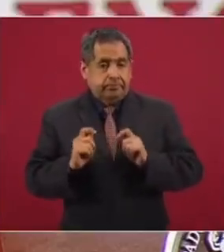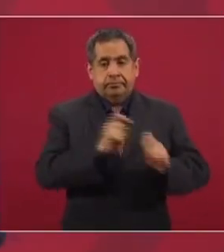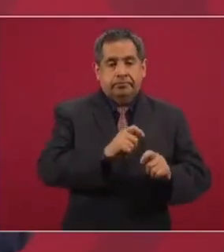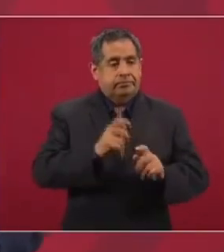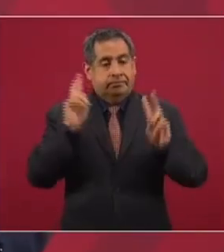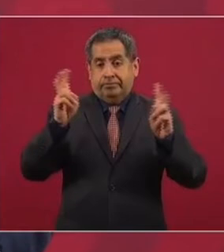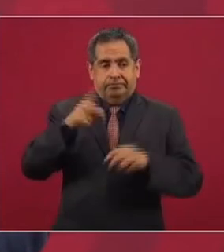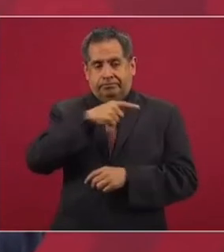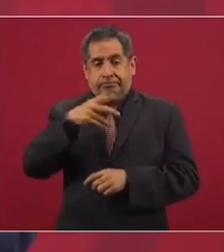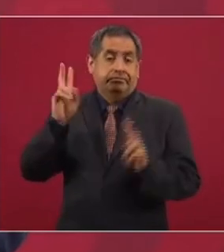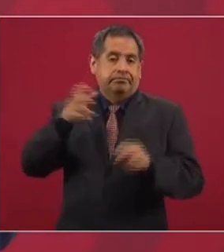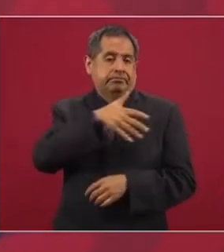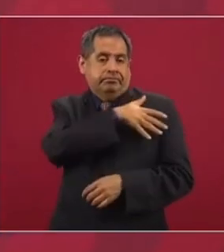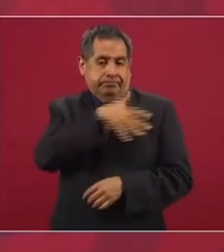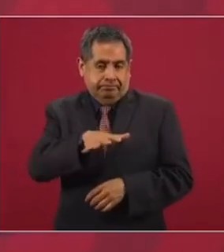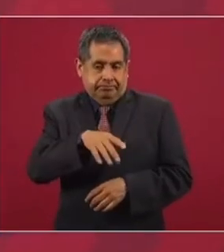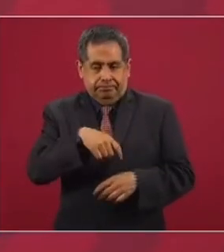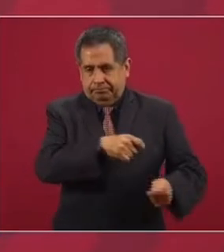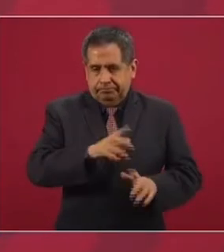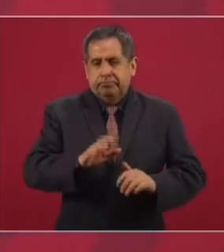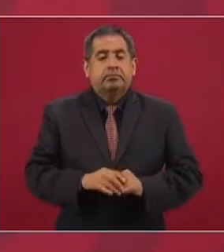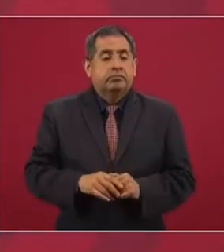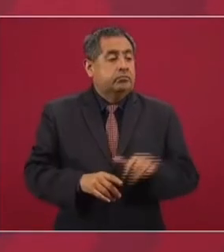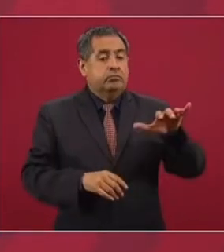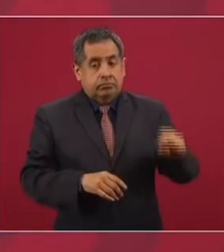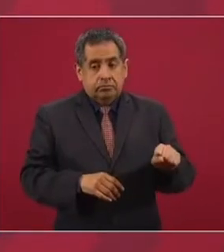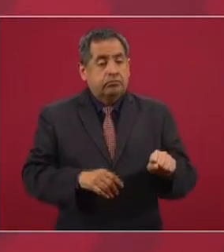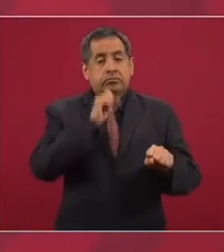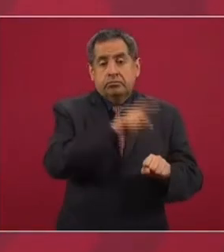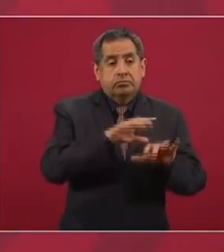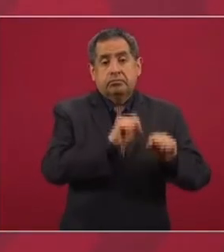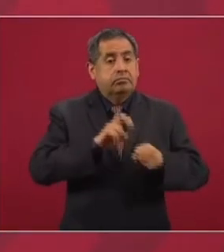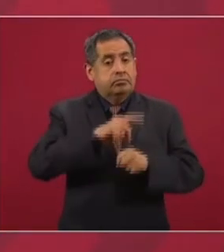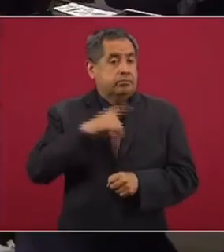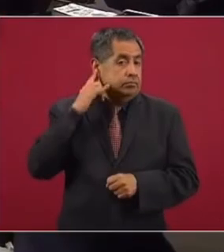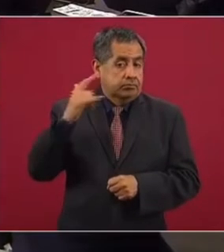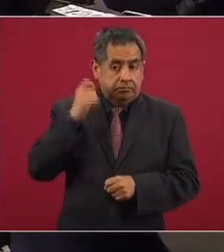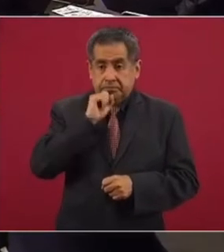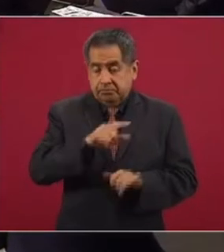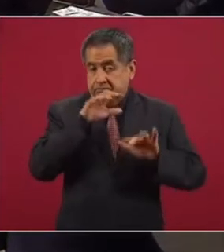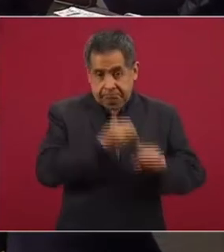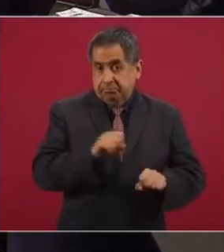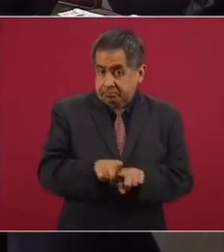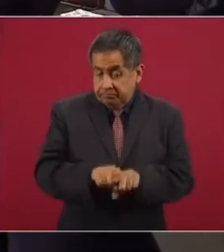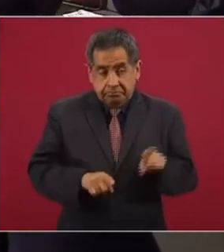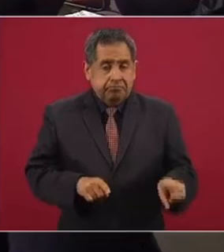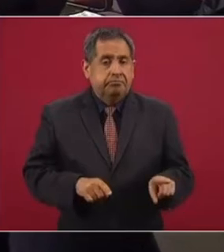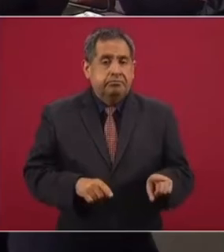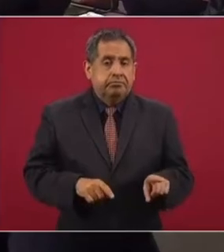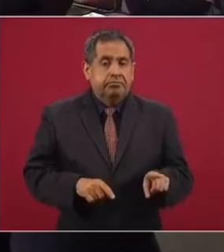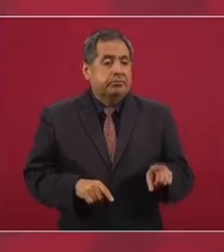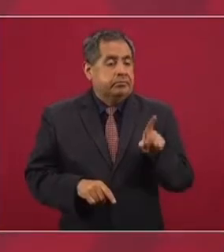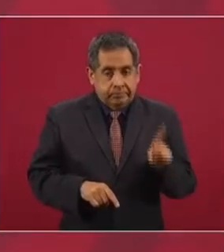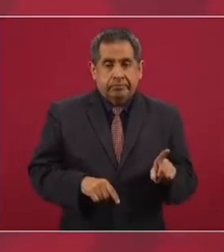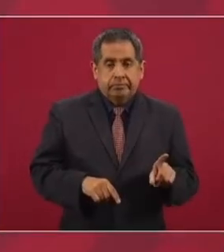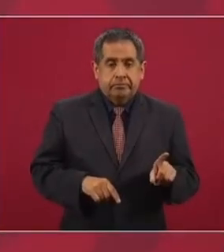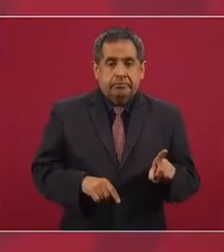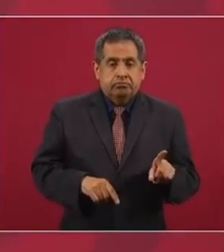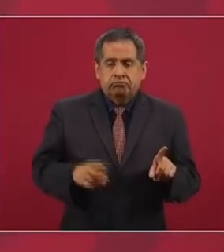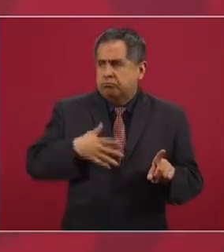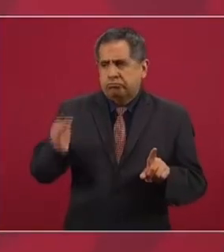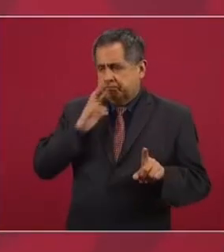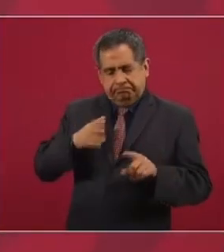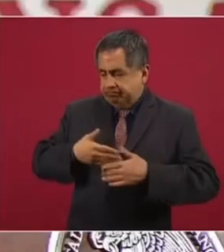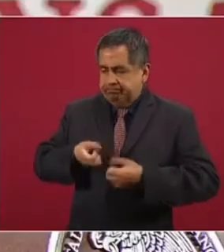atribuyen al general, fue detenido también en California, y él